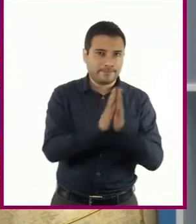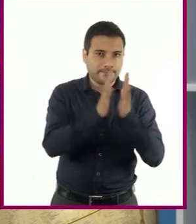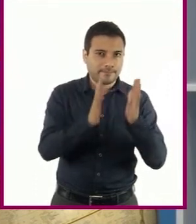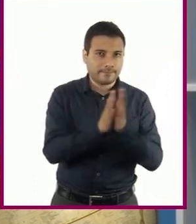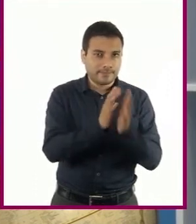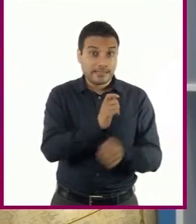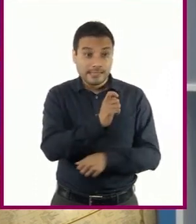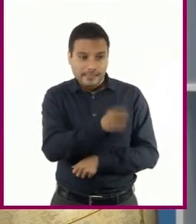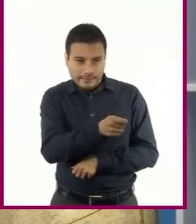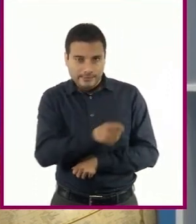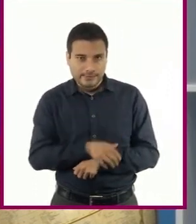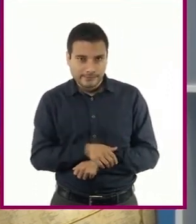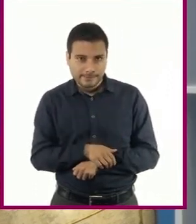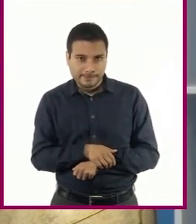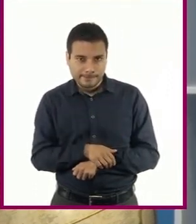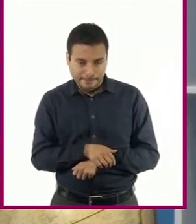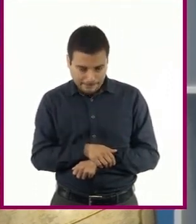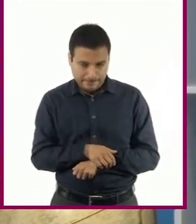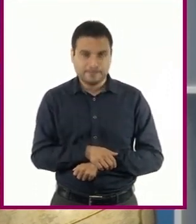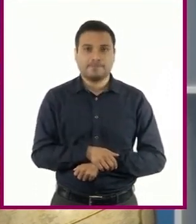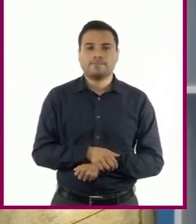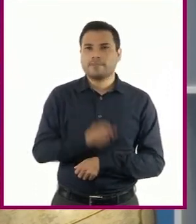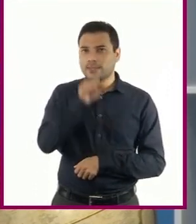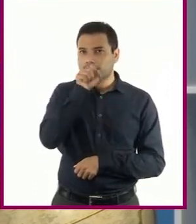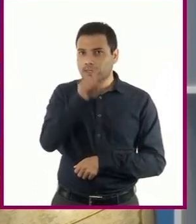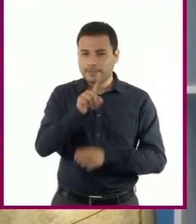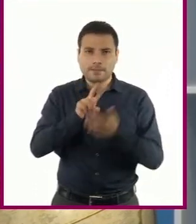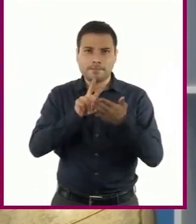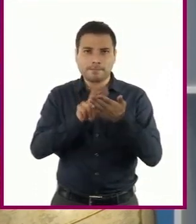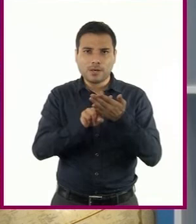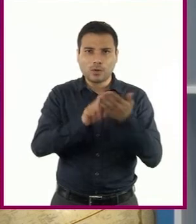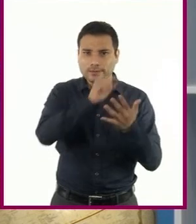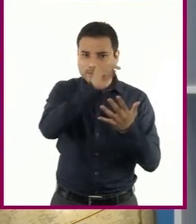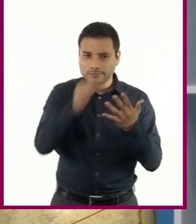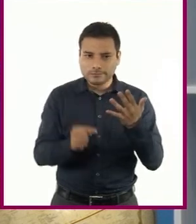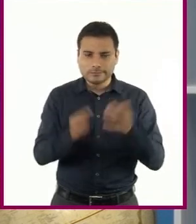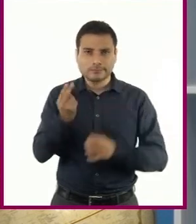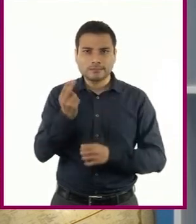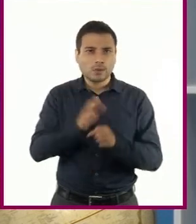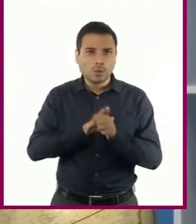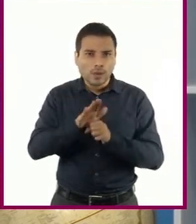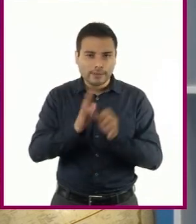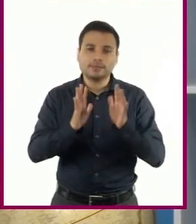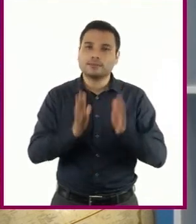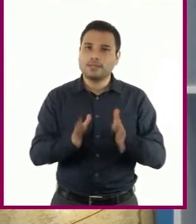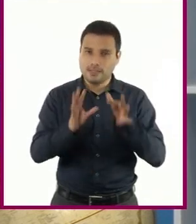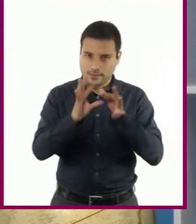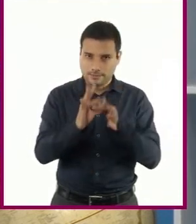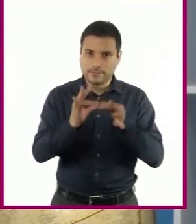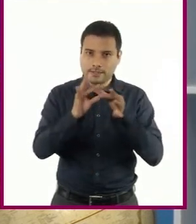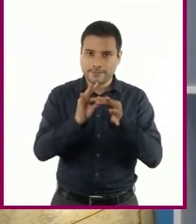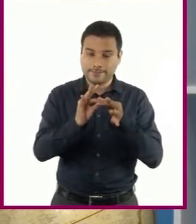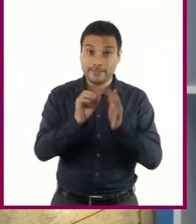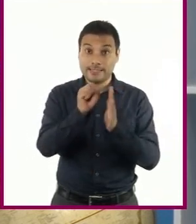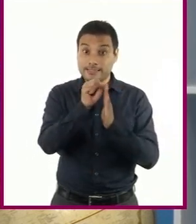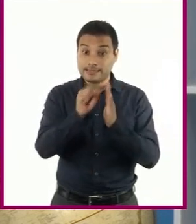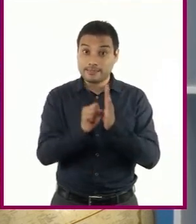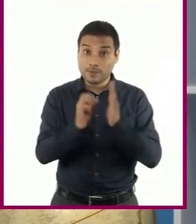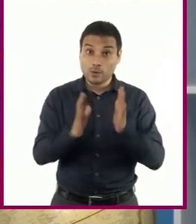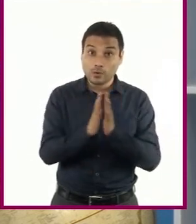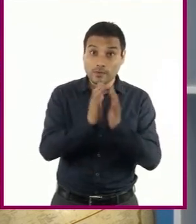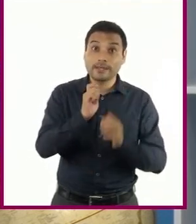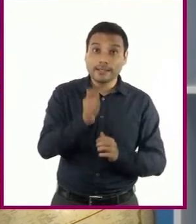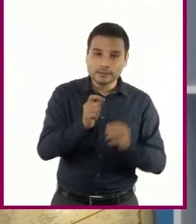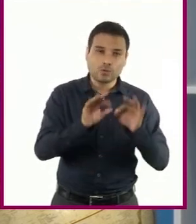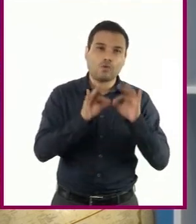para la participación, así como los valores que la definen. También reconocimos a la democracia como forma de gobierno,